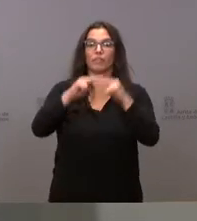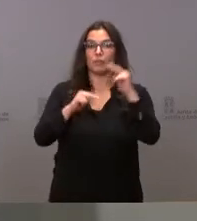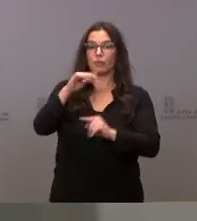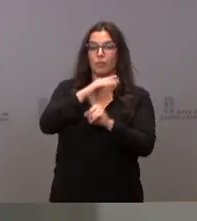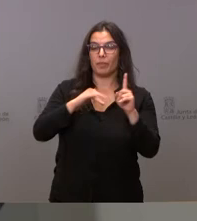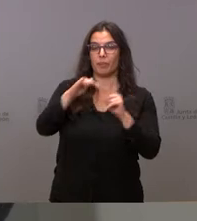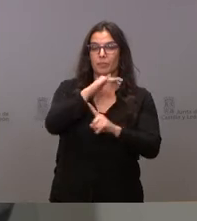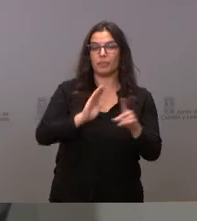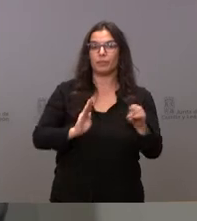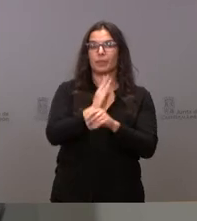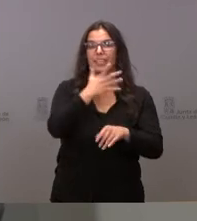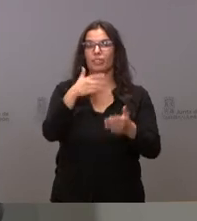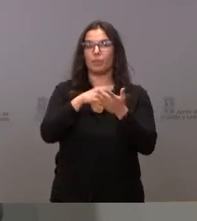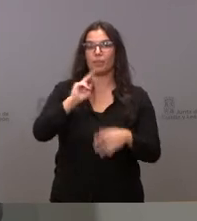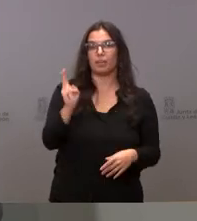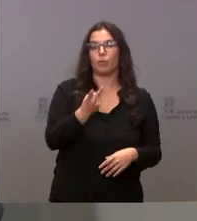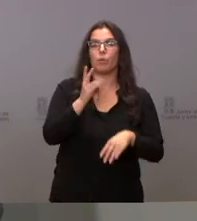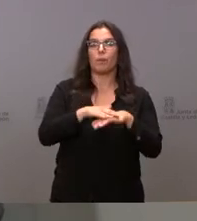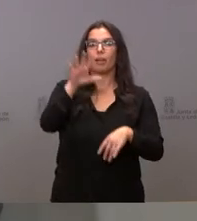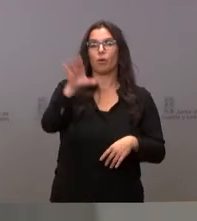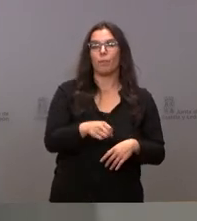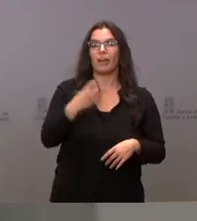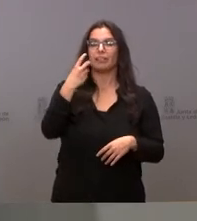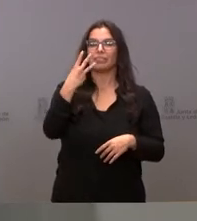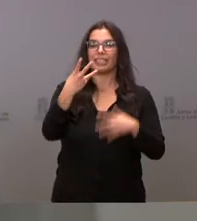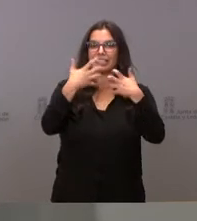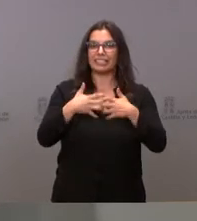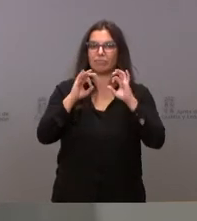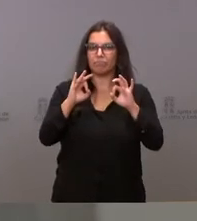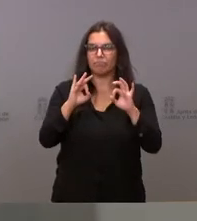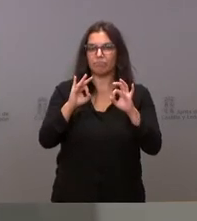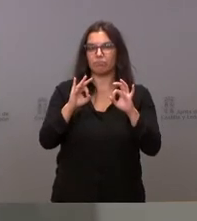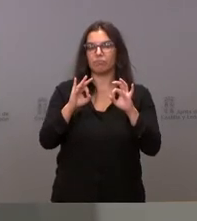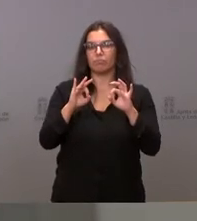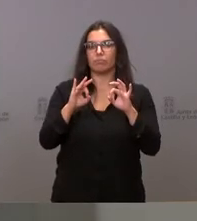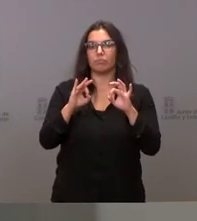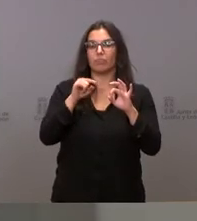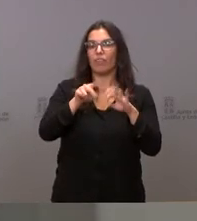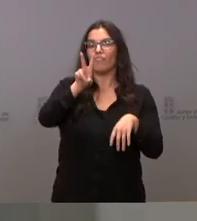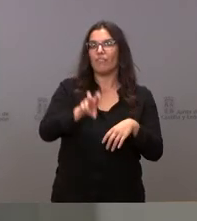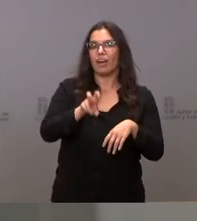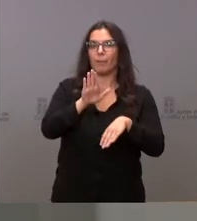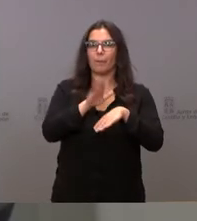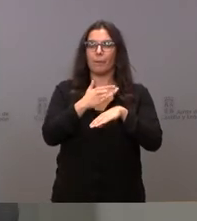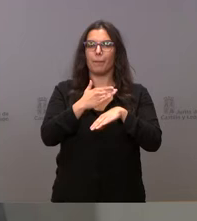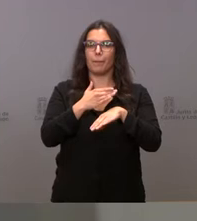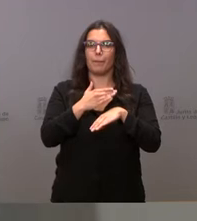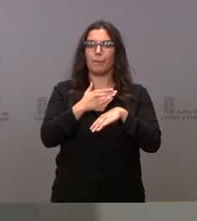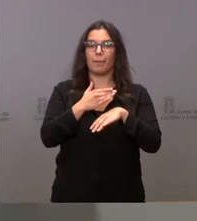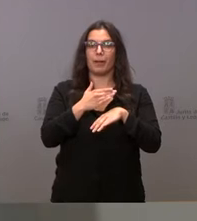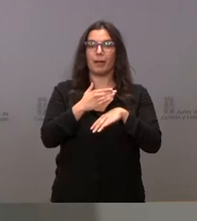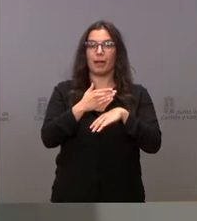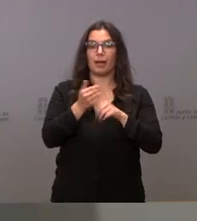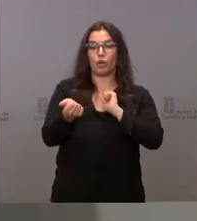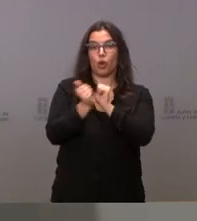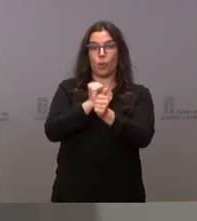Medio Ambiente destina 500.000 euros para adquirir tres equipos especializados con los que incrementar la capacidad de las copias de